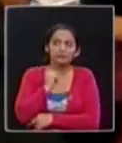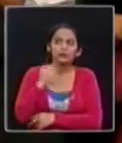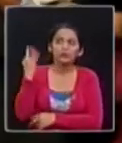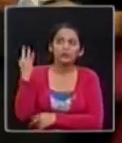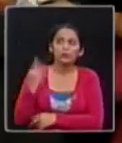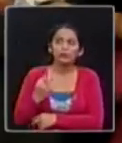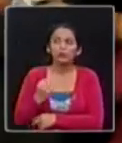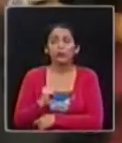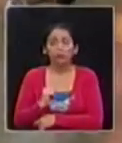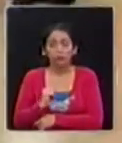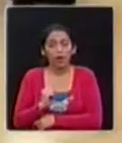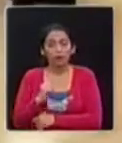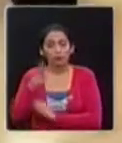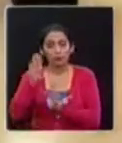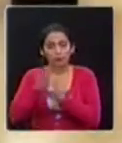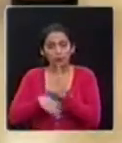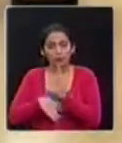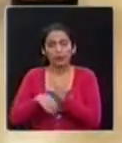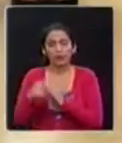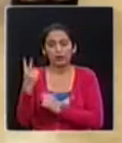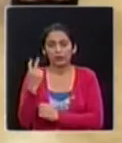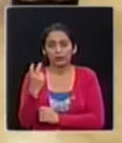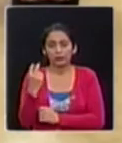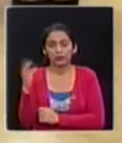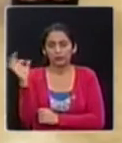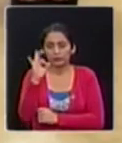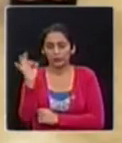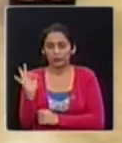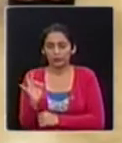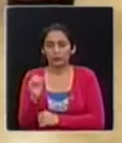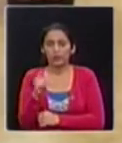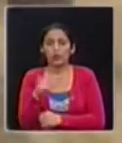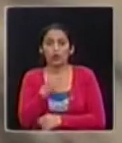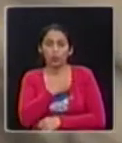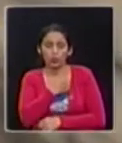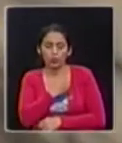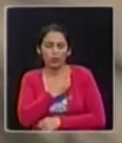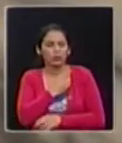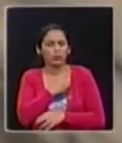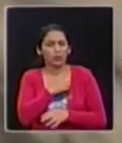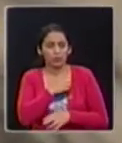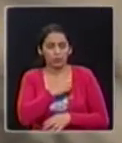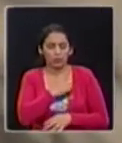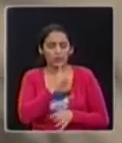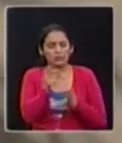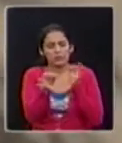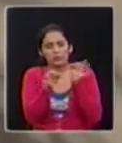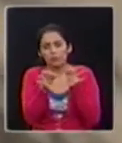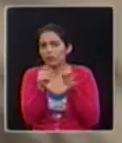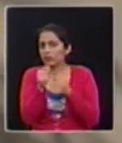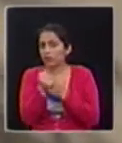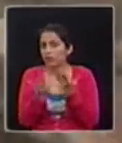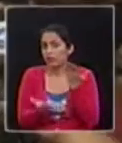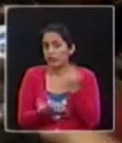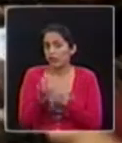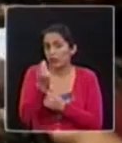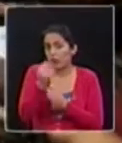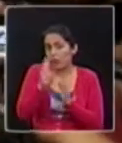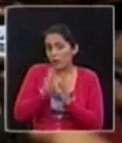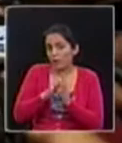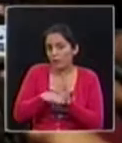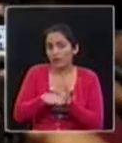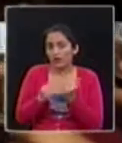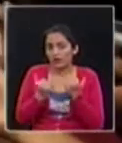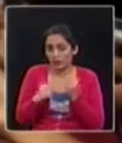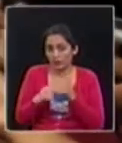los propietarios que no tendrán pérdidas por las compras que hayan adquirido hasta el pasado 31 de mayo con el 14% del IVA. Porque ese